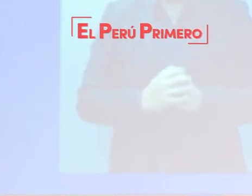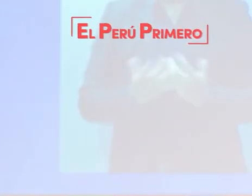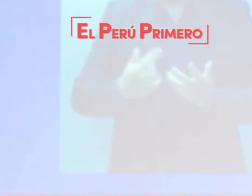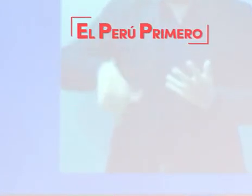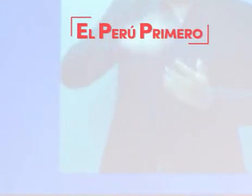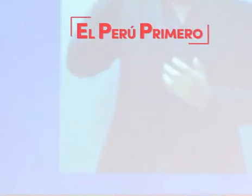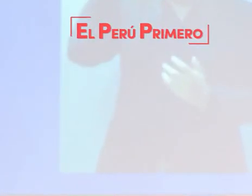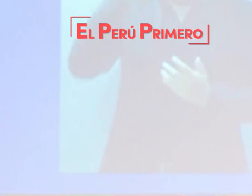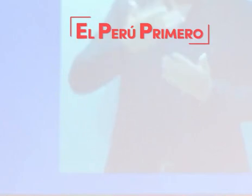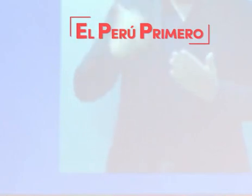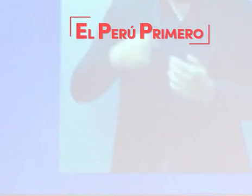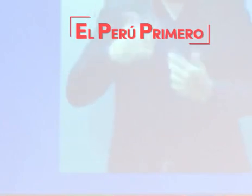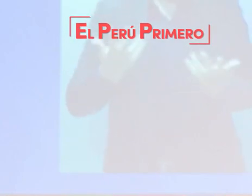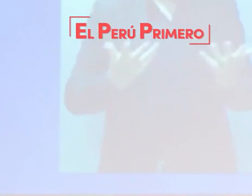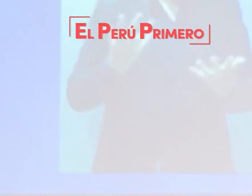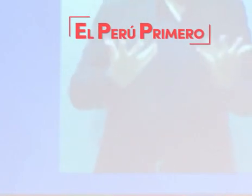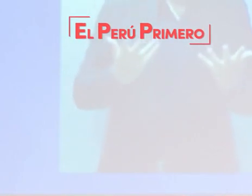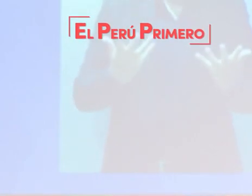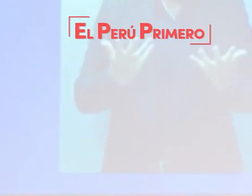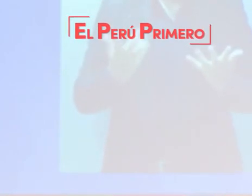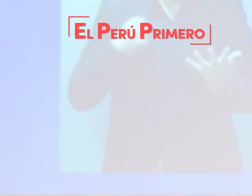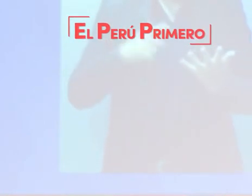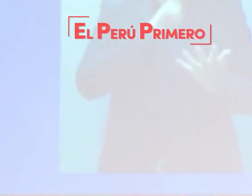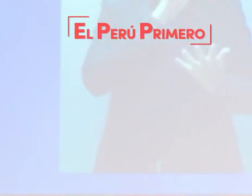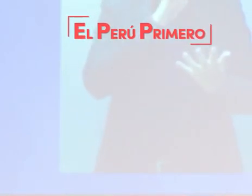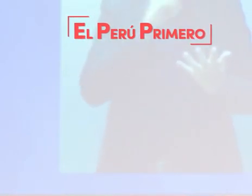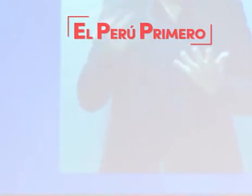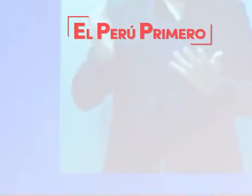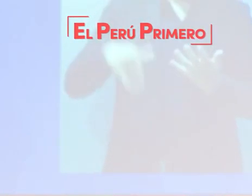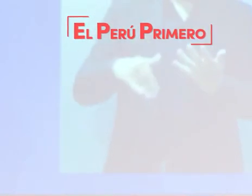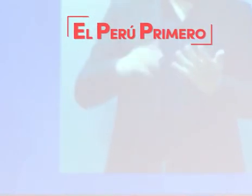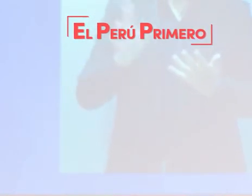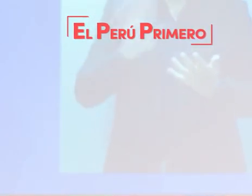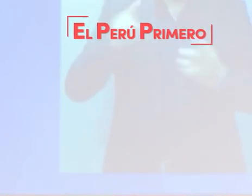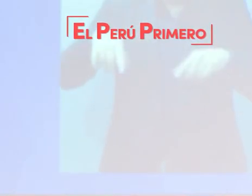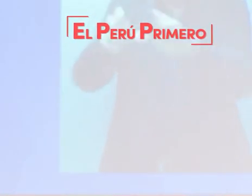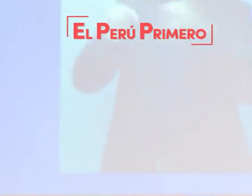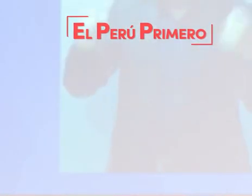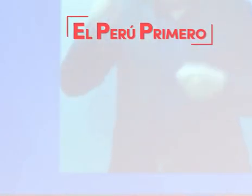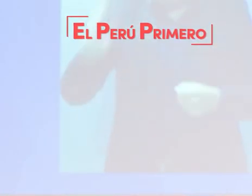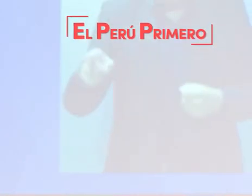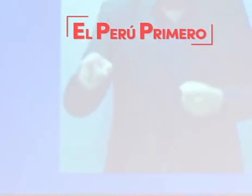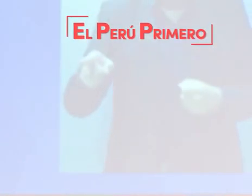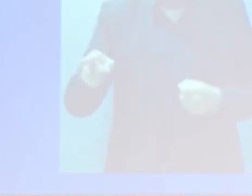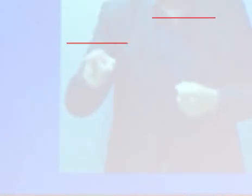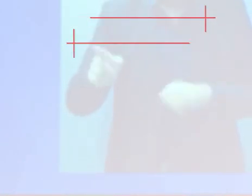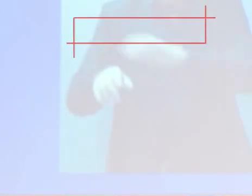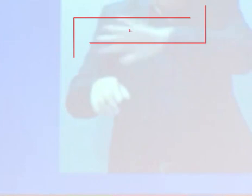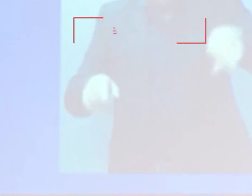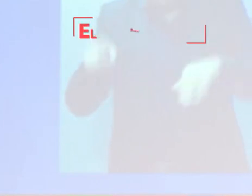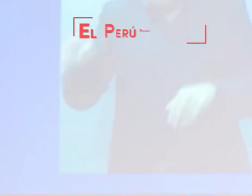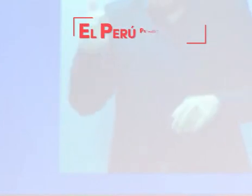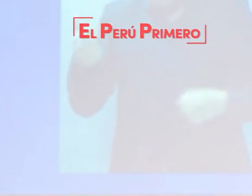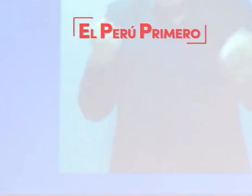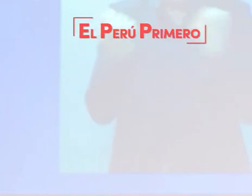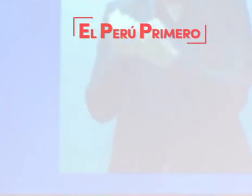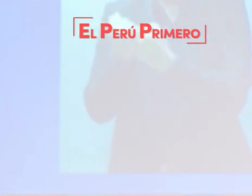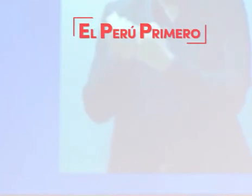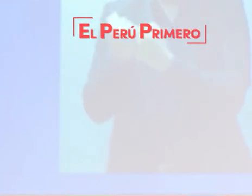era evidente y que ahora una vez más ha exteriorizado y se la ve, existía